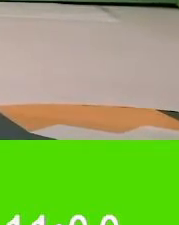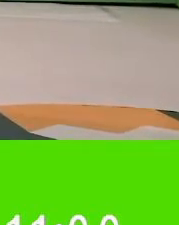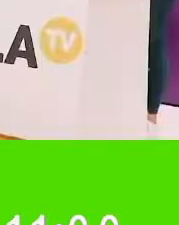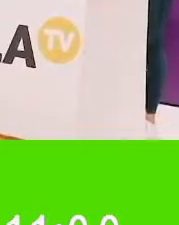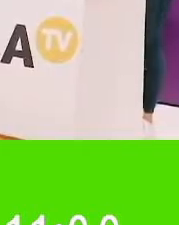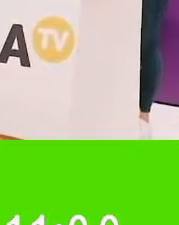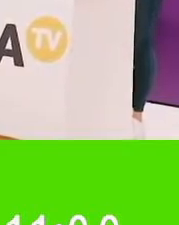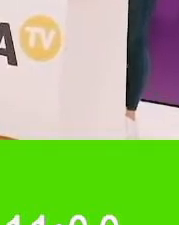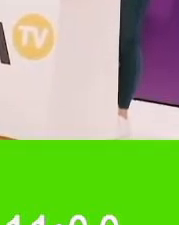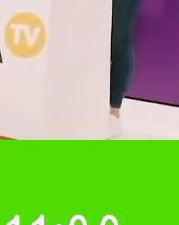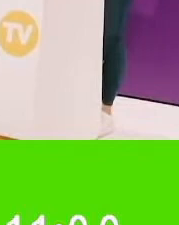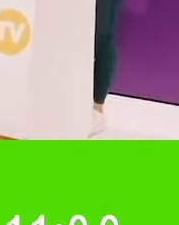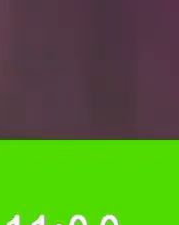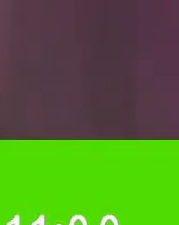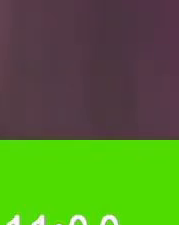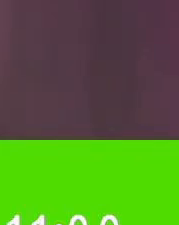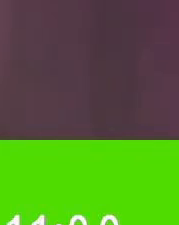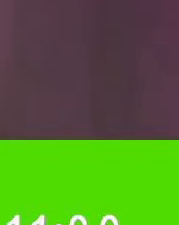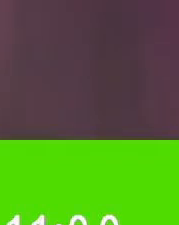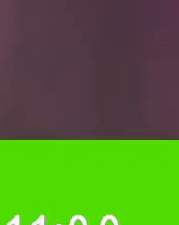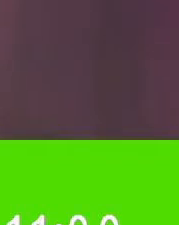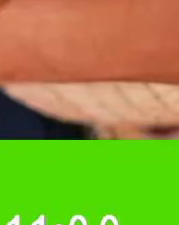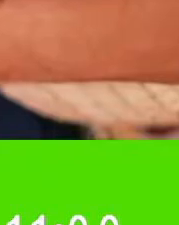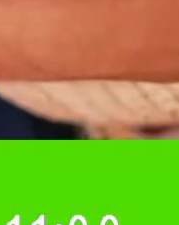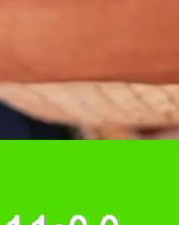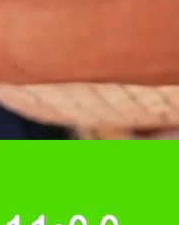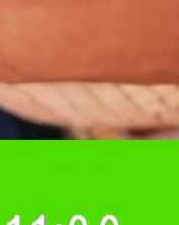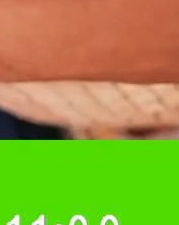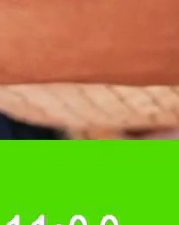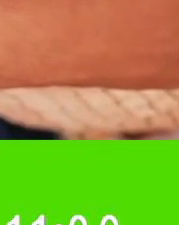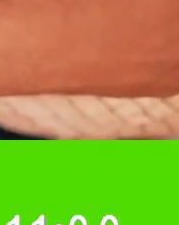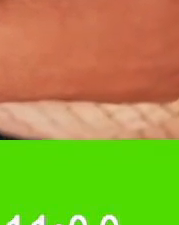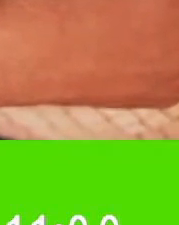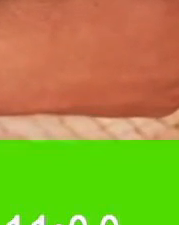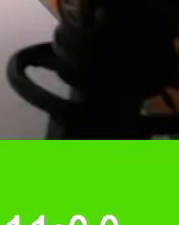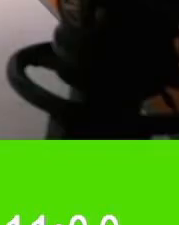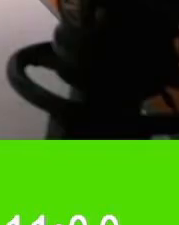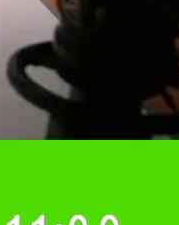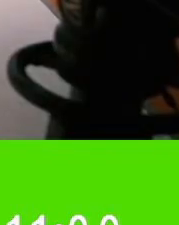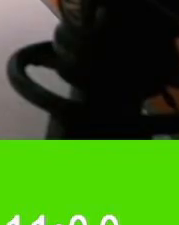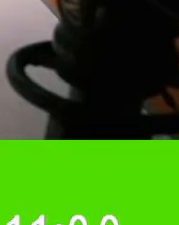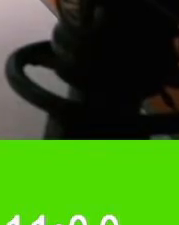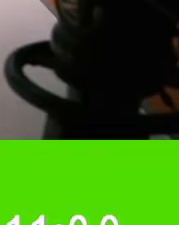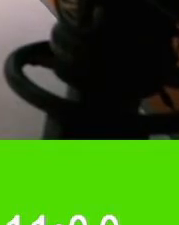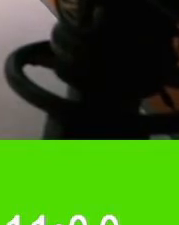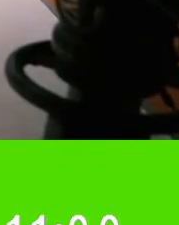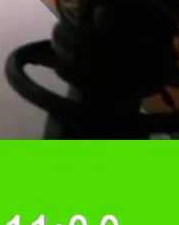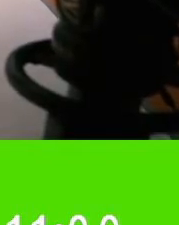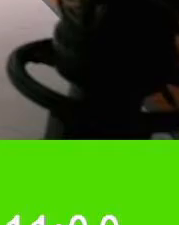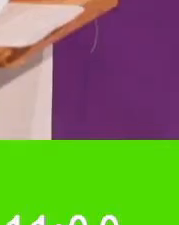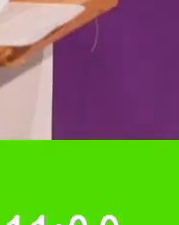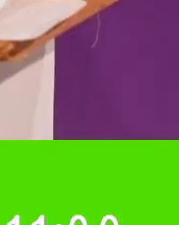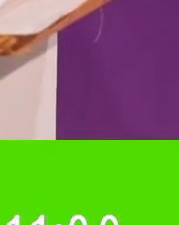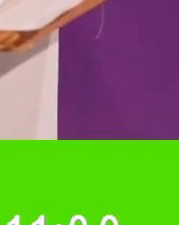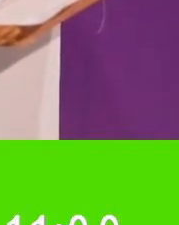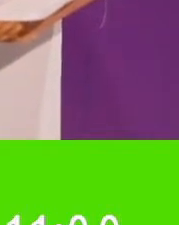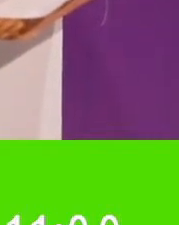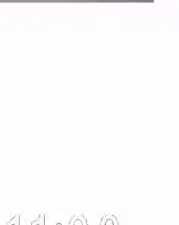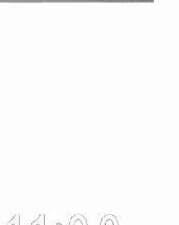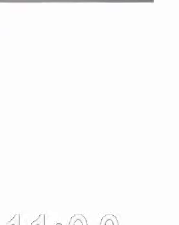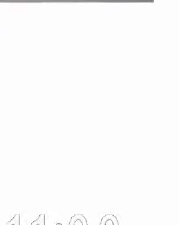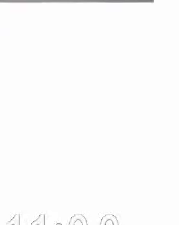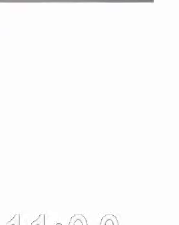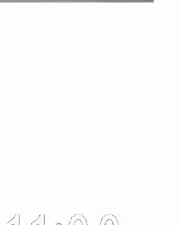Maestros, mamás, papás, somos un equipo a todo dar. Súbele a la tele, ponle en el 28. ¡Escuela TV!